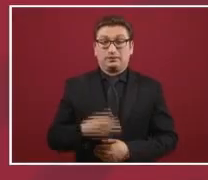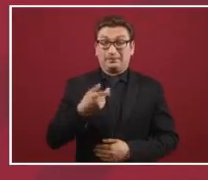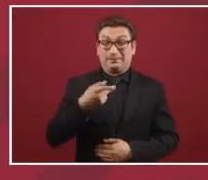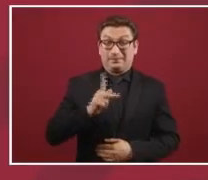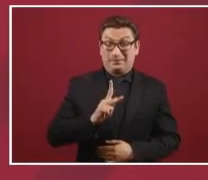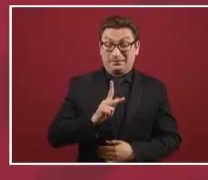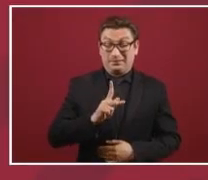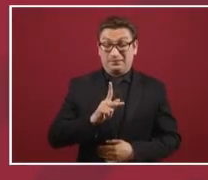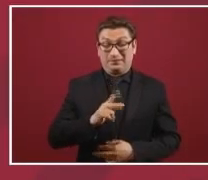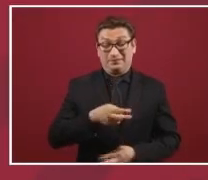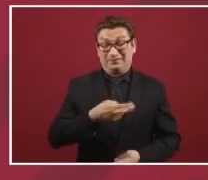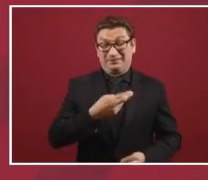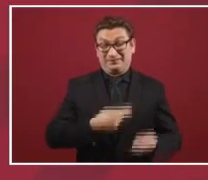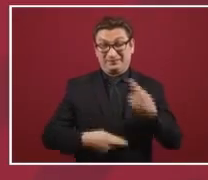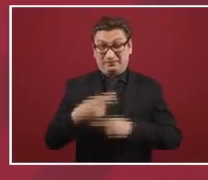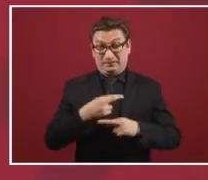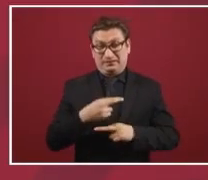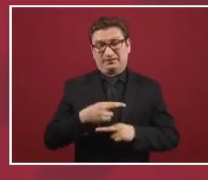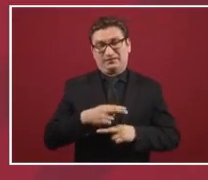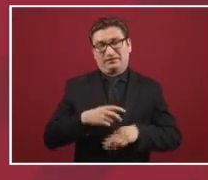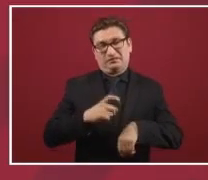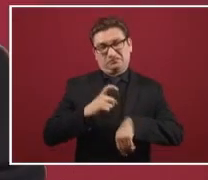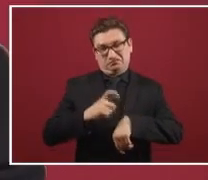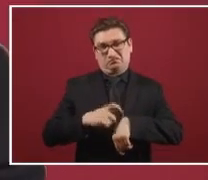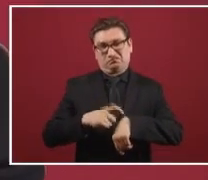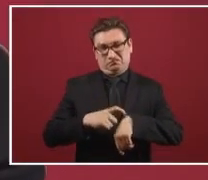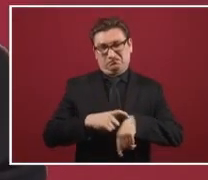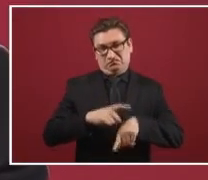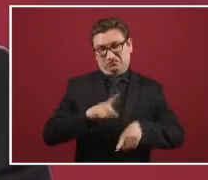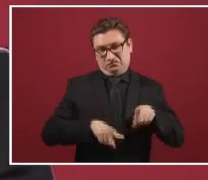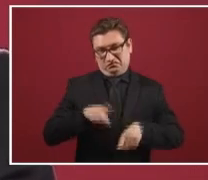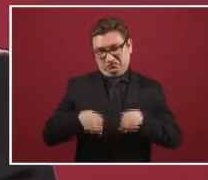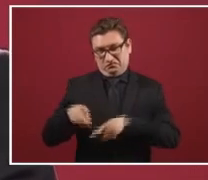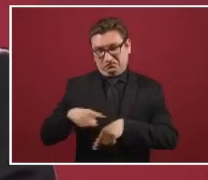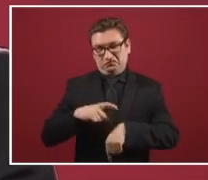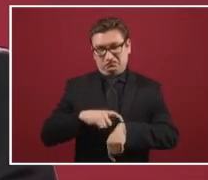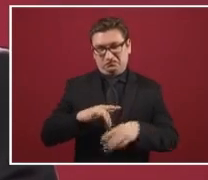regreso, depende de la hora que sea,